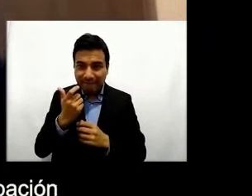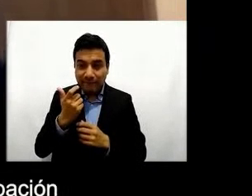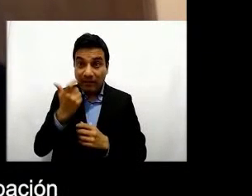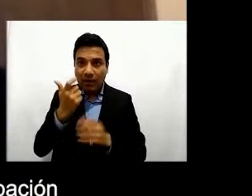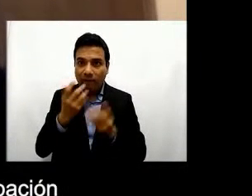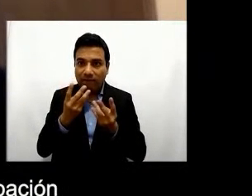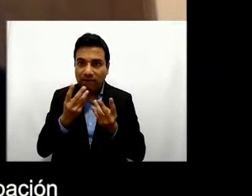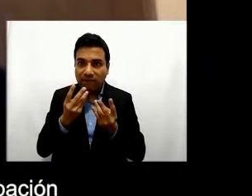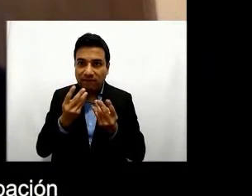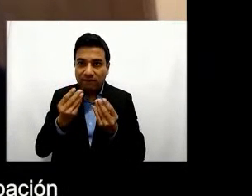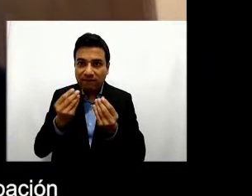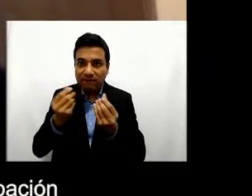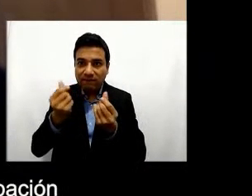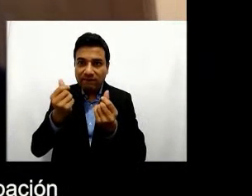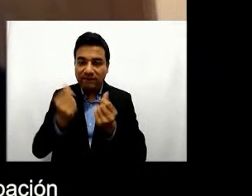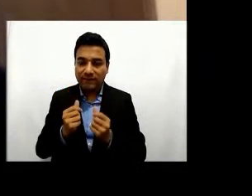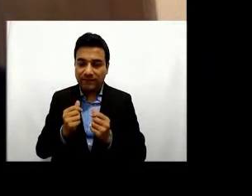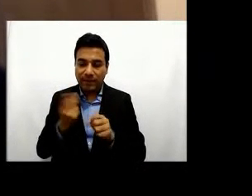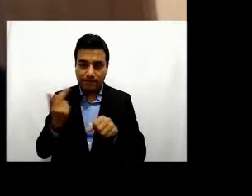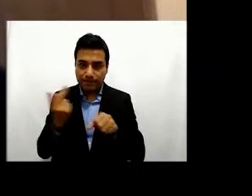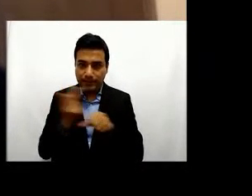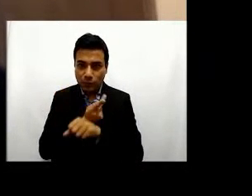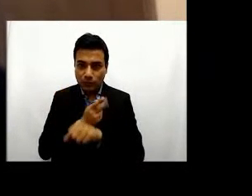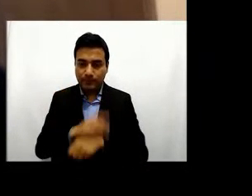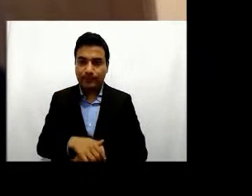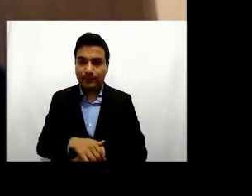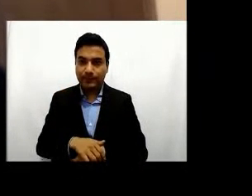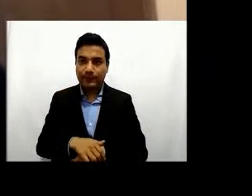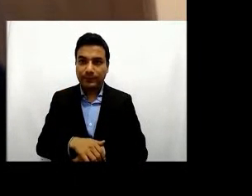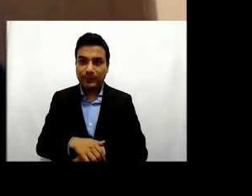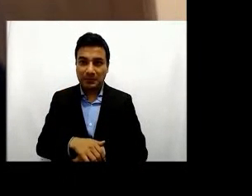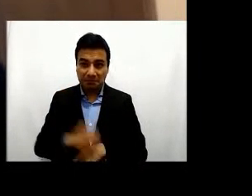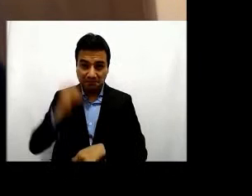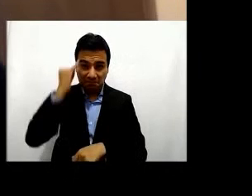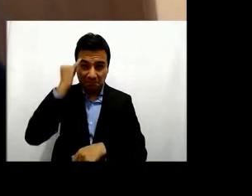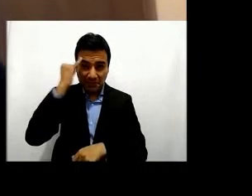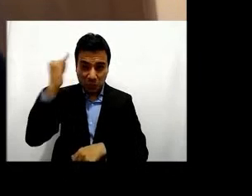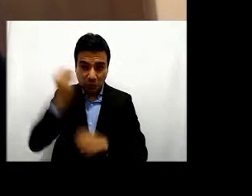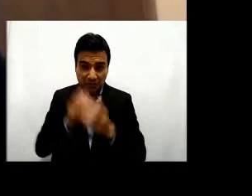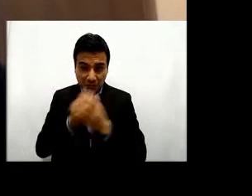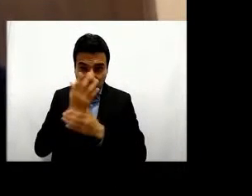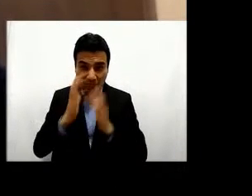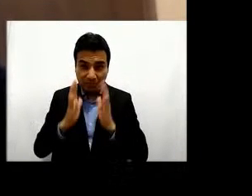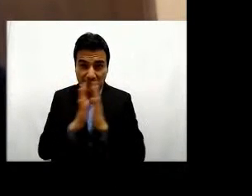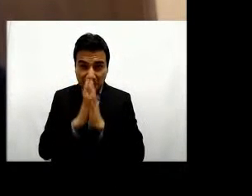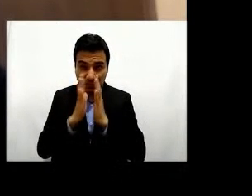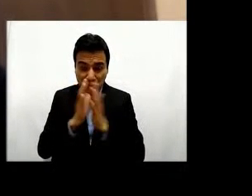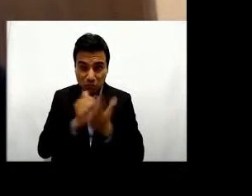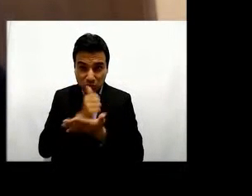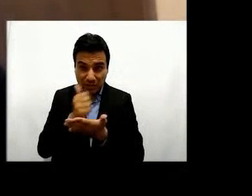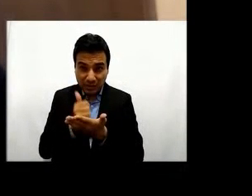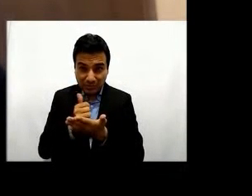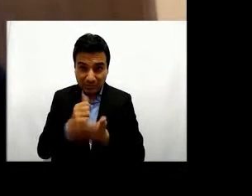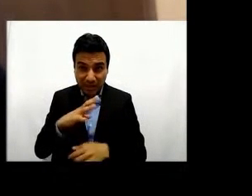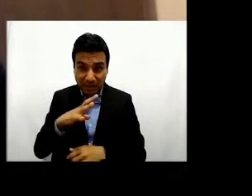No sé si podemos hablar de innovación y participación ciudadana. Yo realmente dudo mucho que podamos